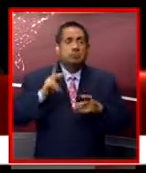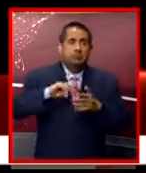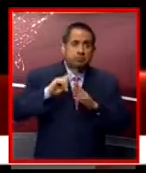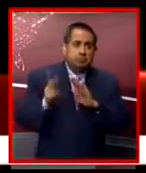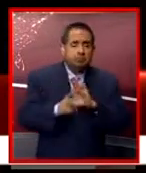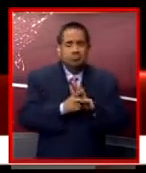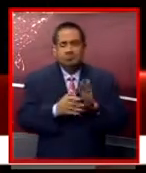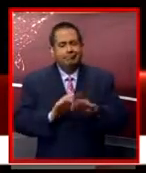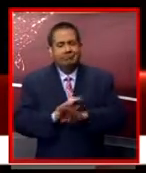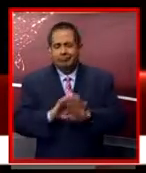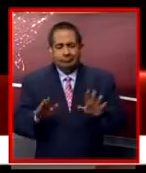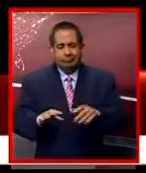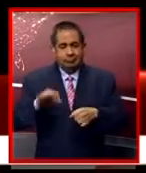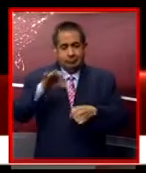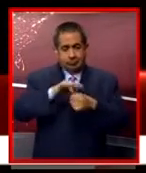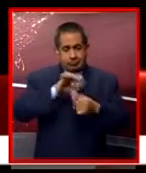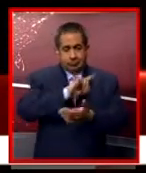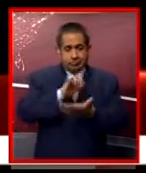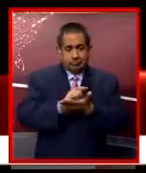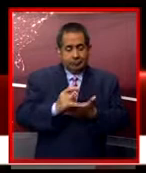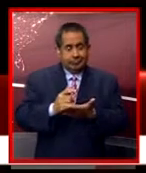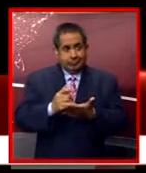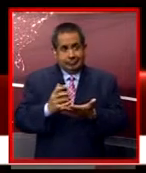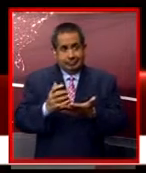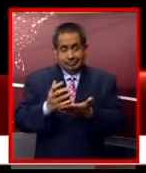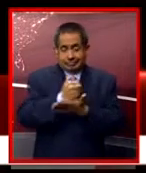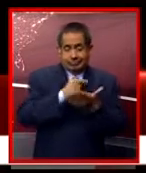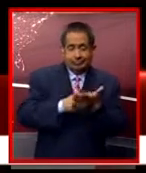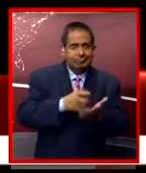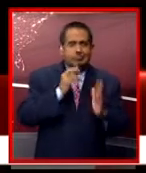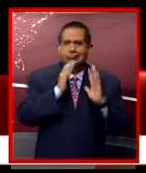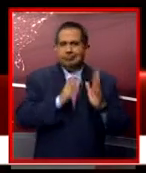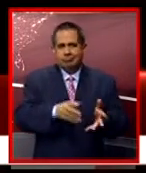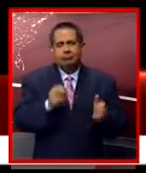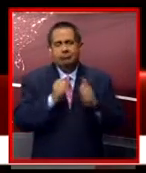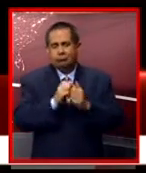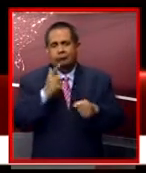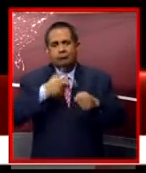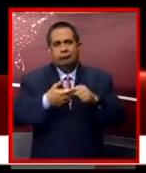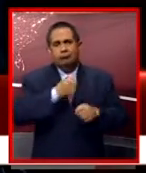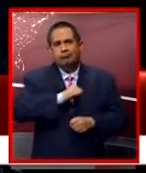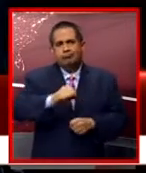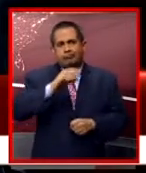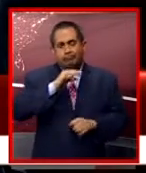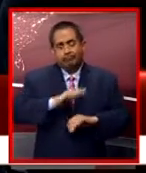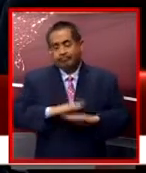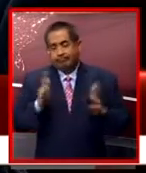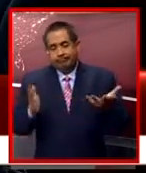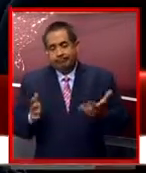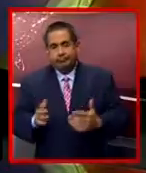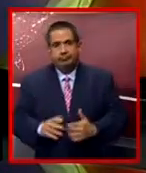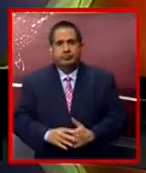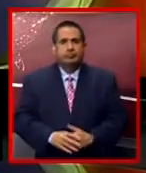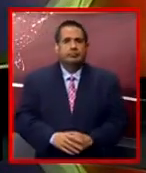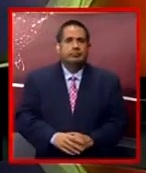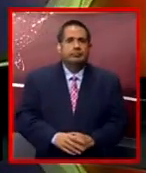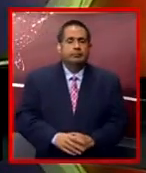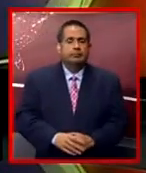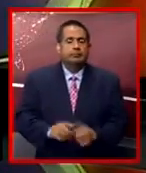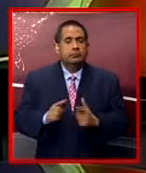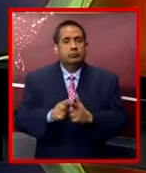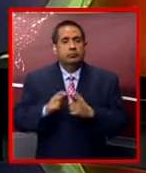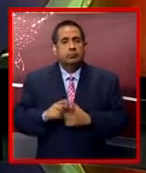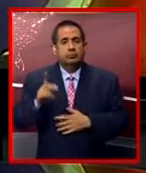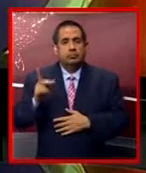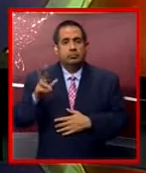reservas, no. Quien vota en la ley de ingreso vota el gasolinazo de los últimos años, que queda así. El Partido